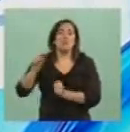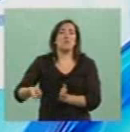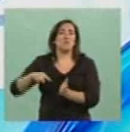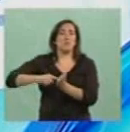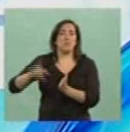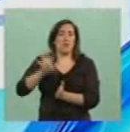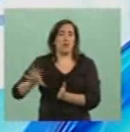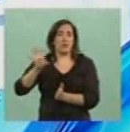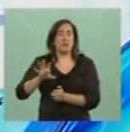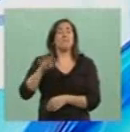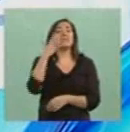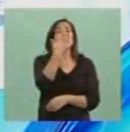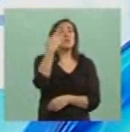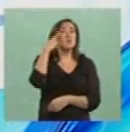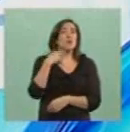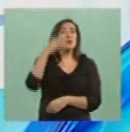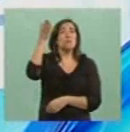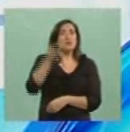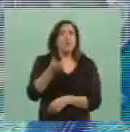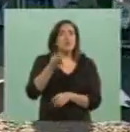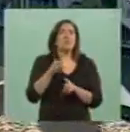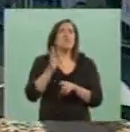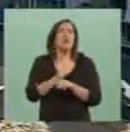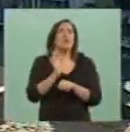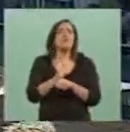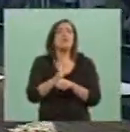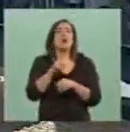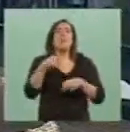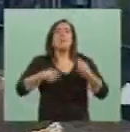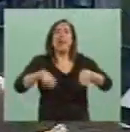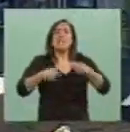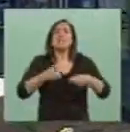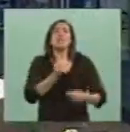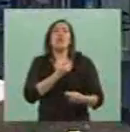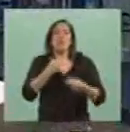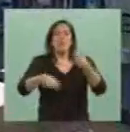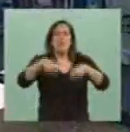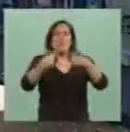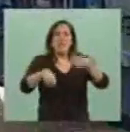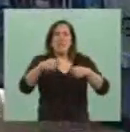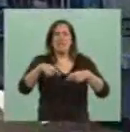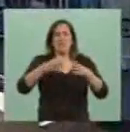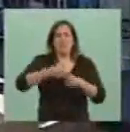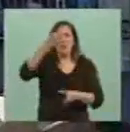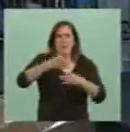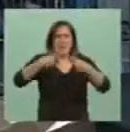Aires. 59% de otra industria básica, plásticos, insumos difundidos que también